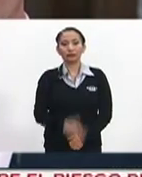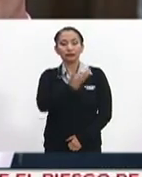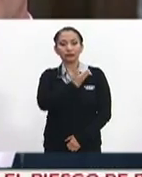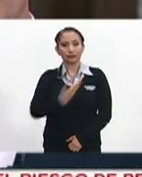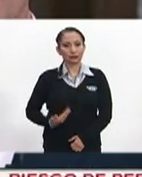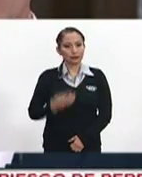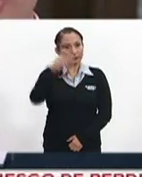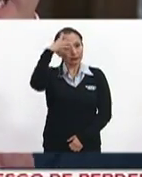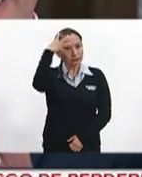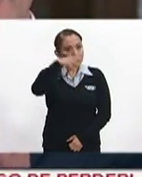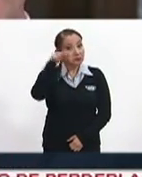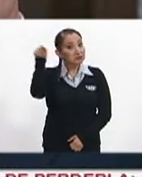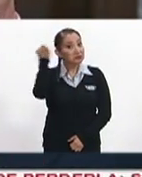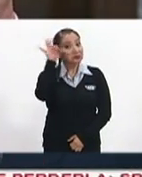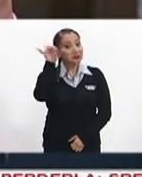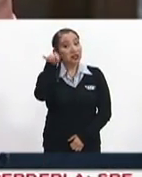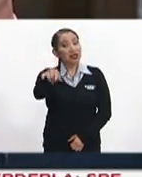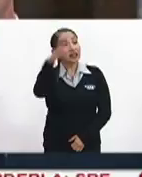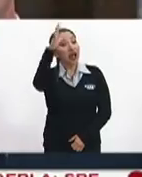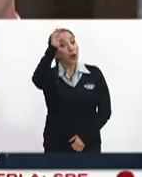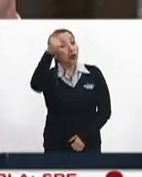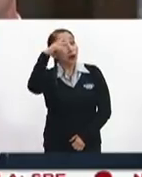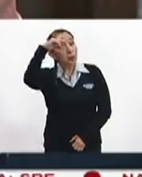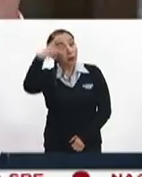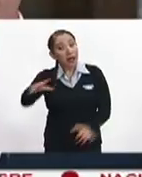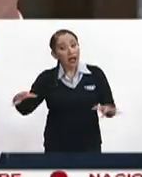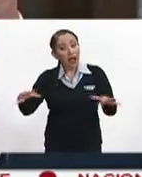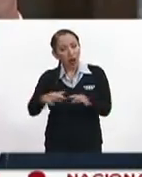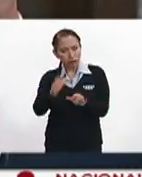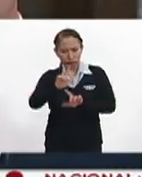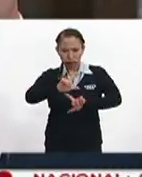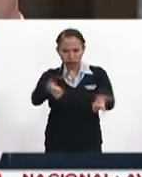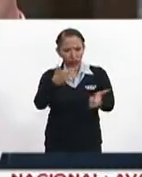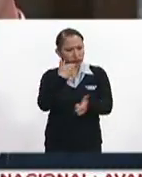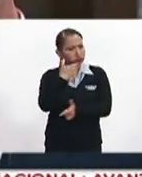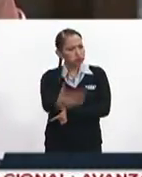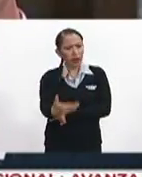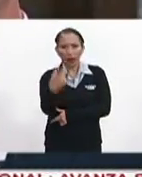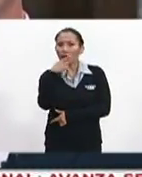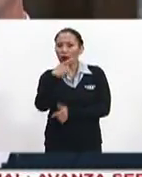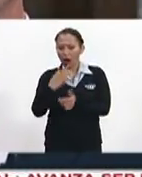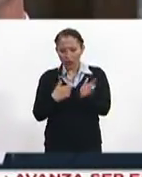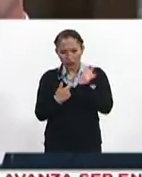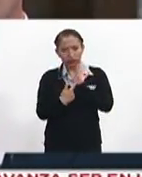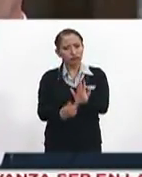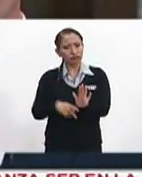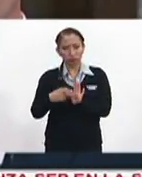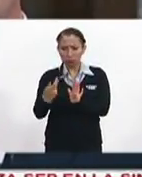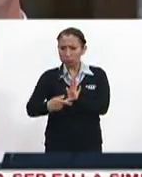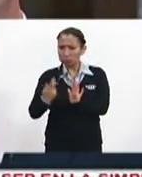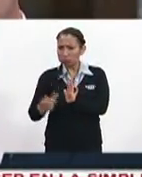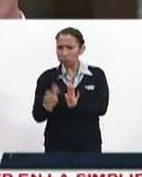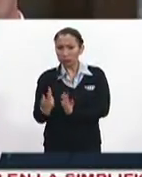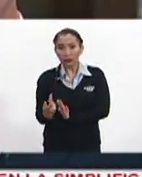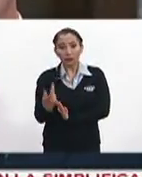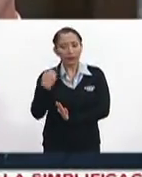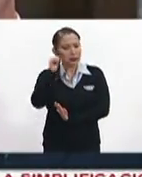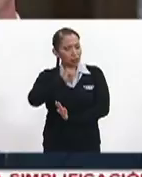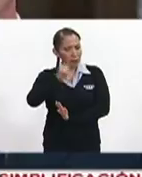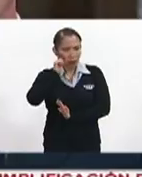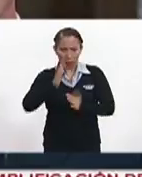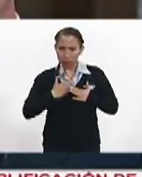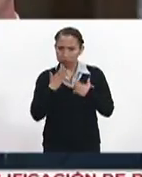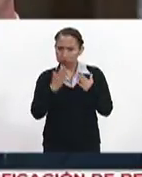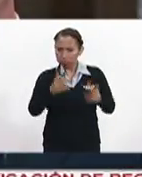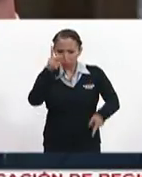Presidente Trump, si usted quiere llegar a acuerdos con México, estamos listos, como lo hemos demostrado hasta ahora, siempre